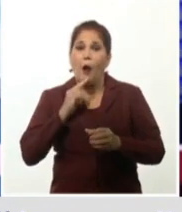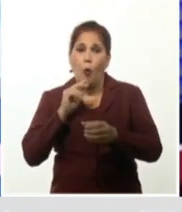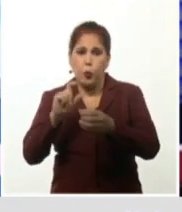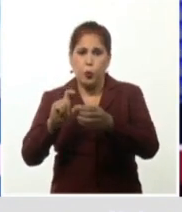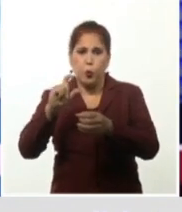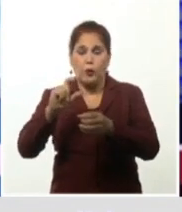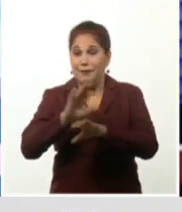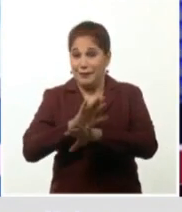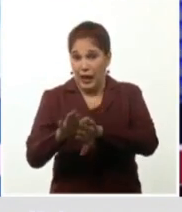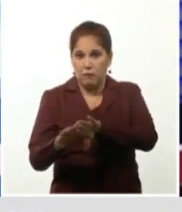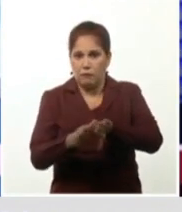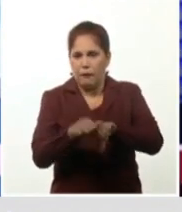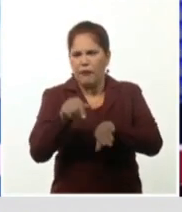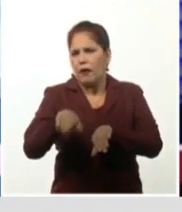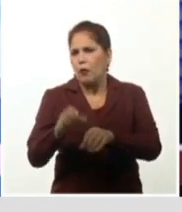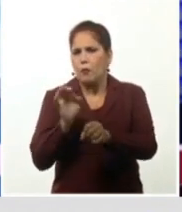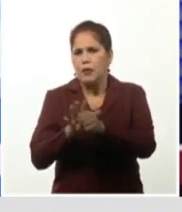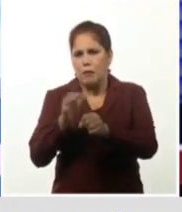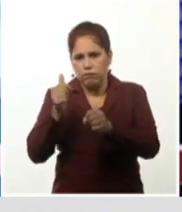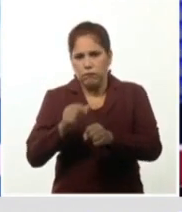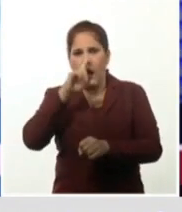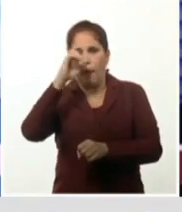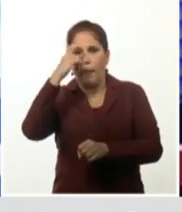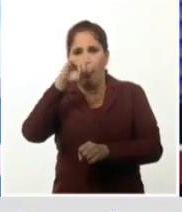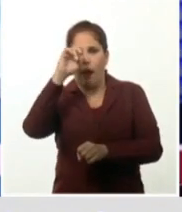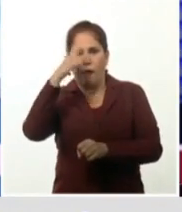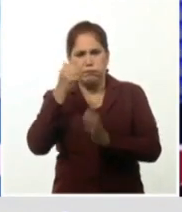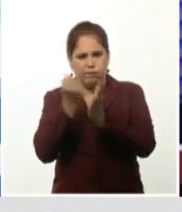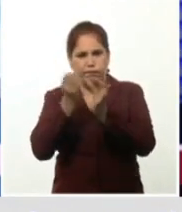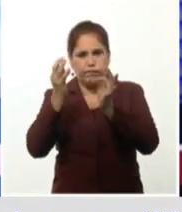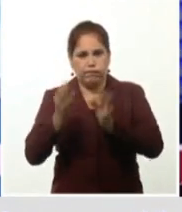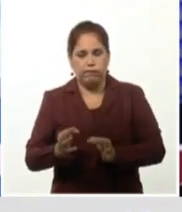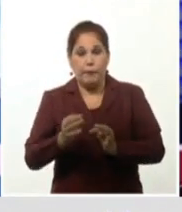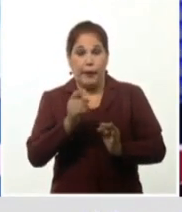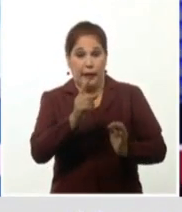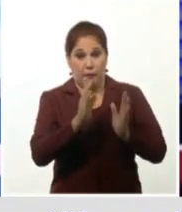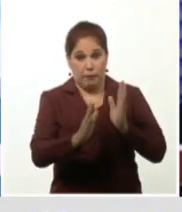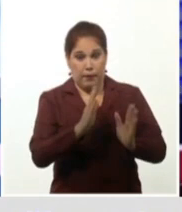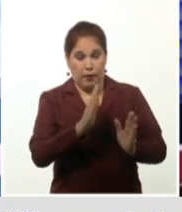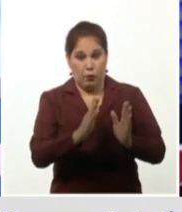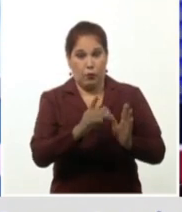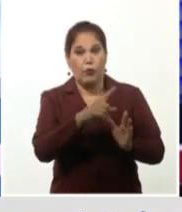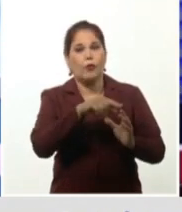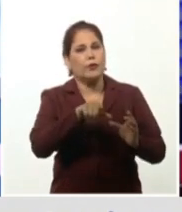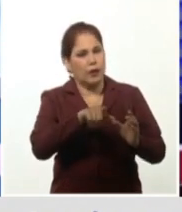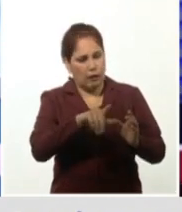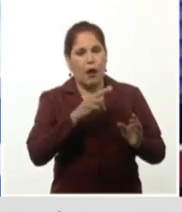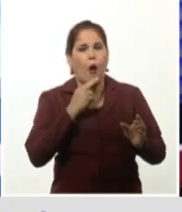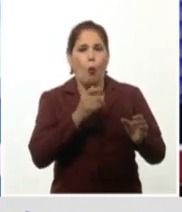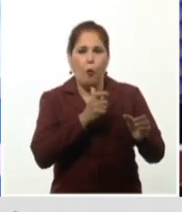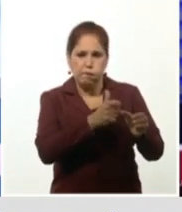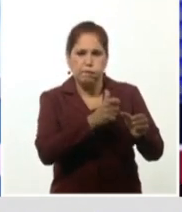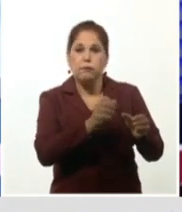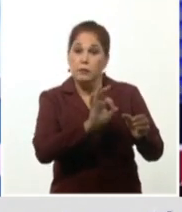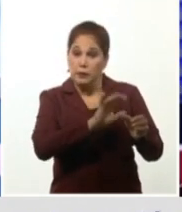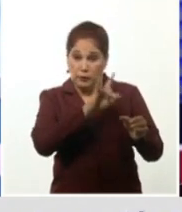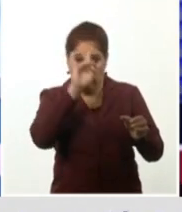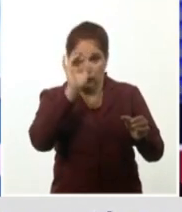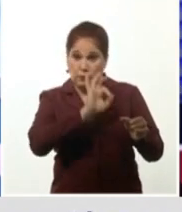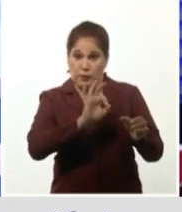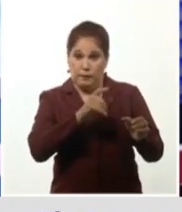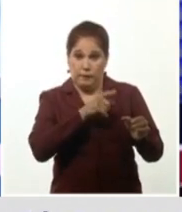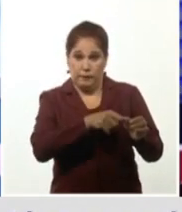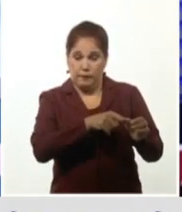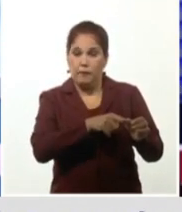nosotros debo decirle que desde el fase 1 estamos utilizando placebo. Y en la medida que los estudios